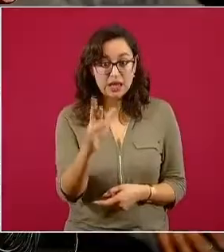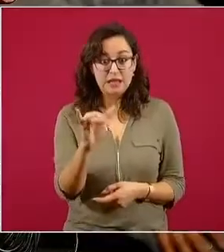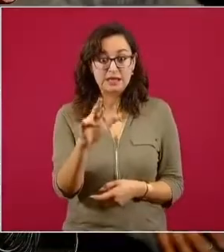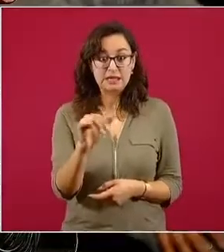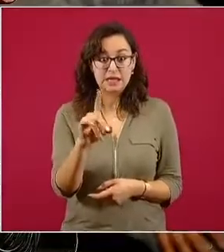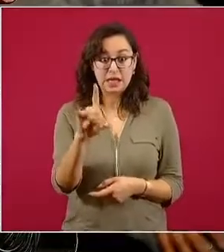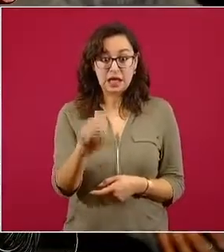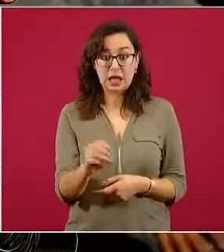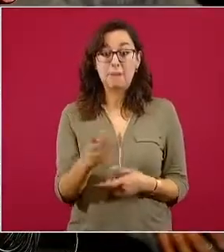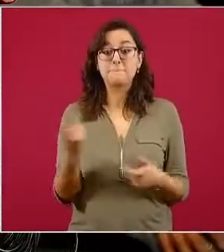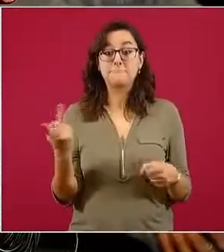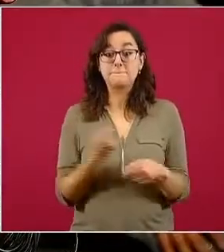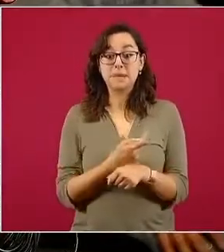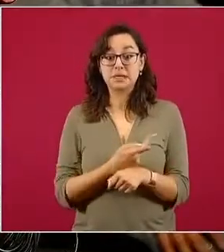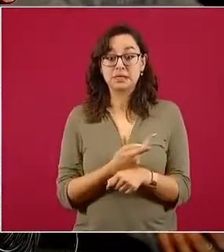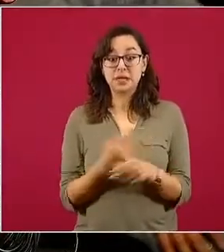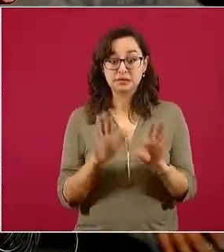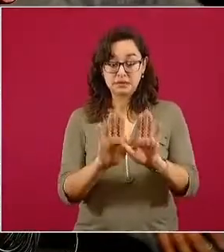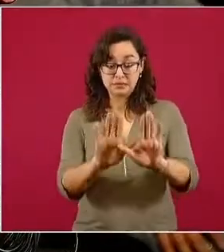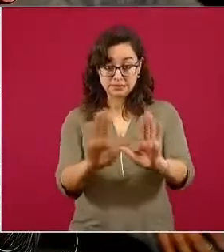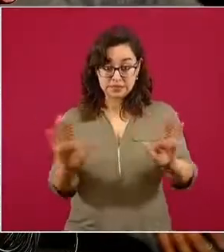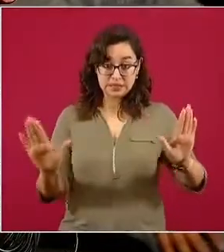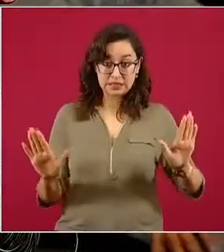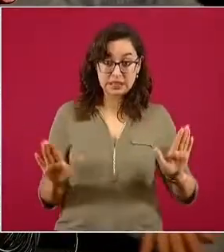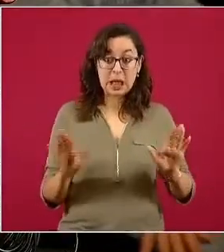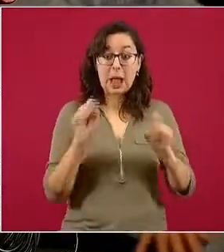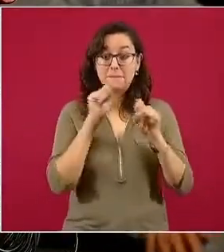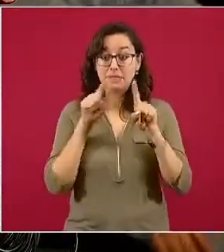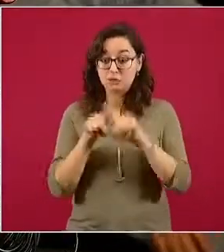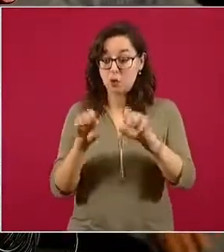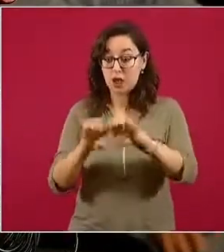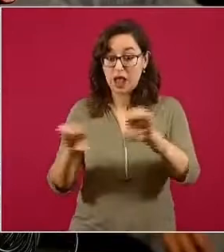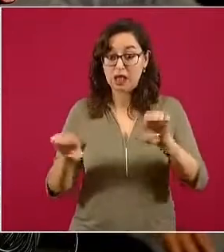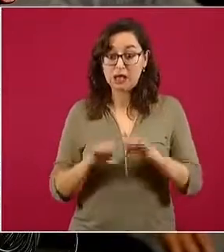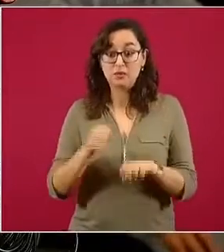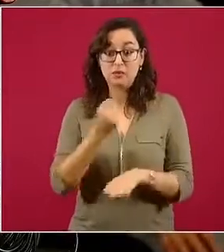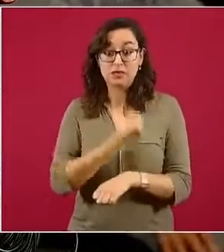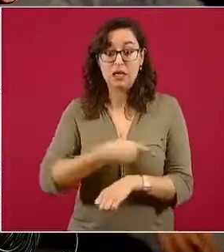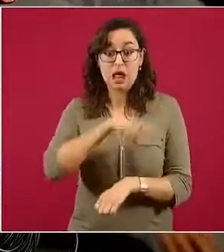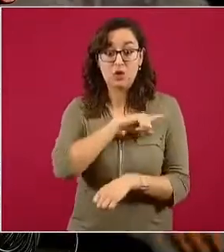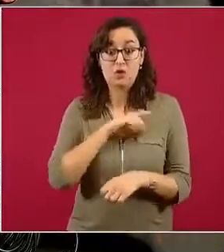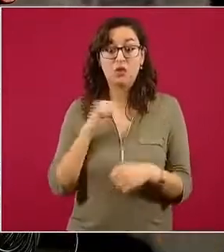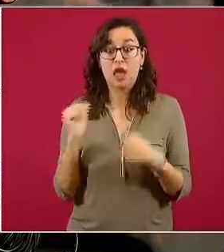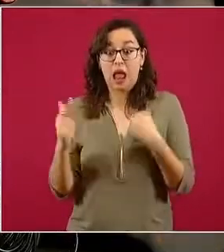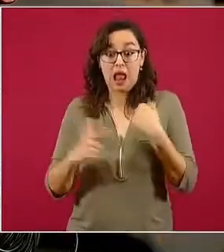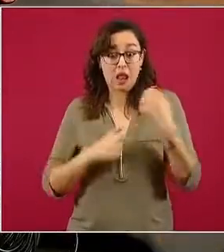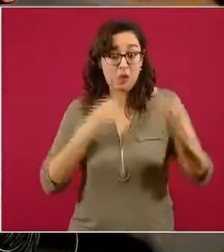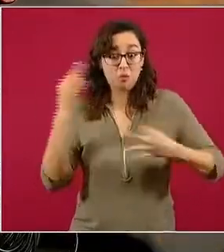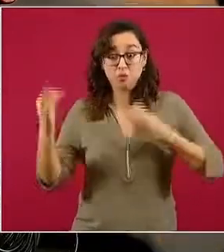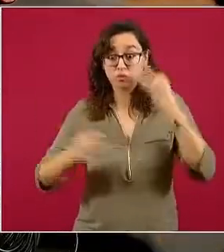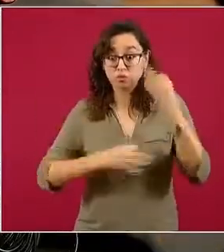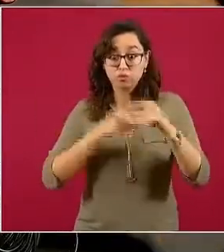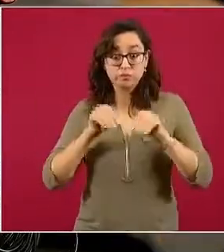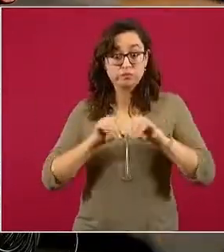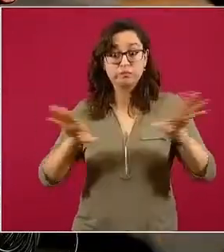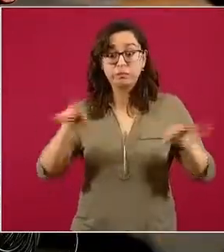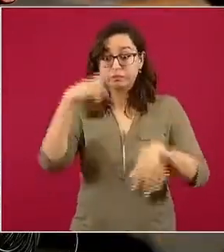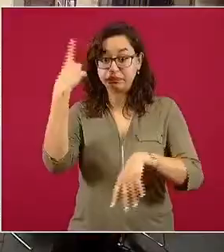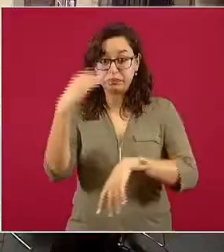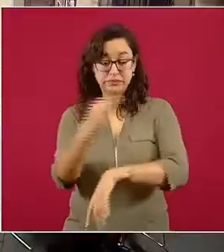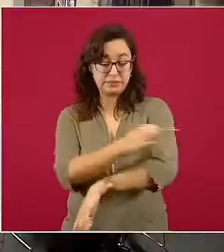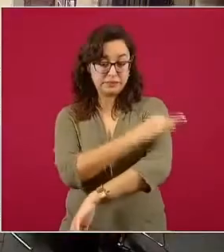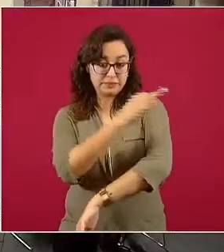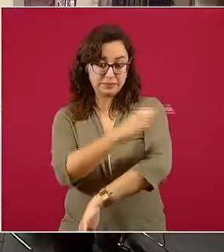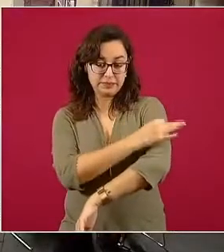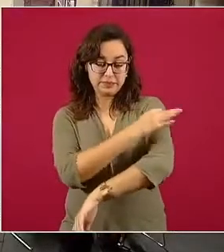y el Escuadrón de la Salud van a tener alguna campaña representativa para motivar o incentivar la vacunación en el país. Gracias.